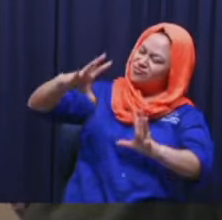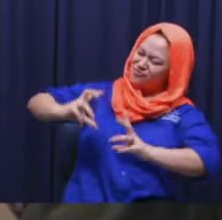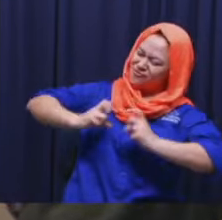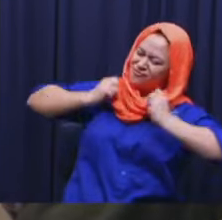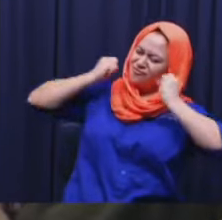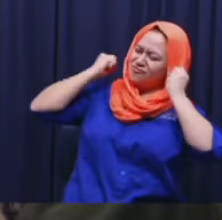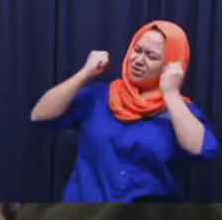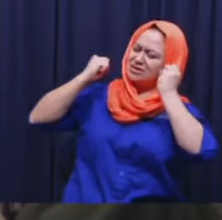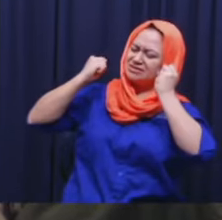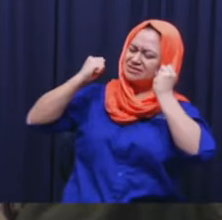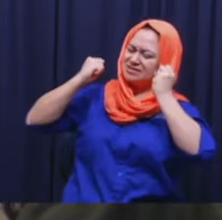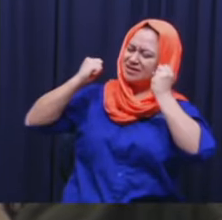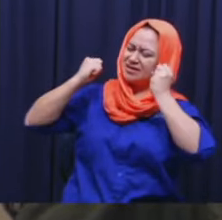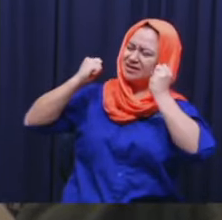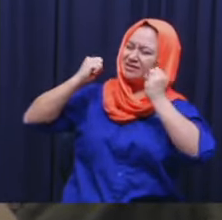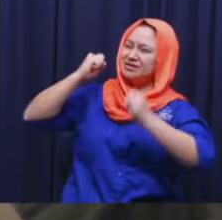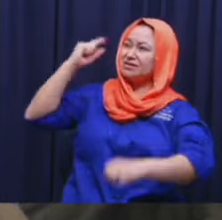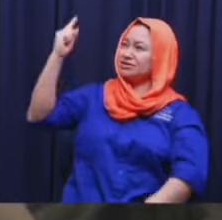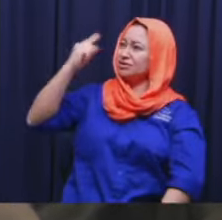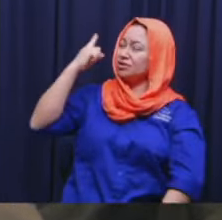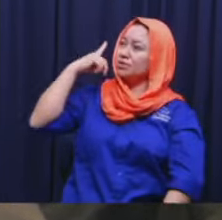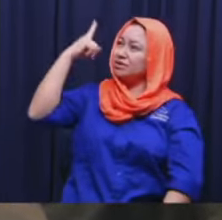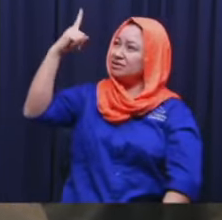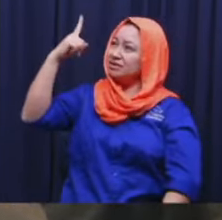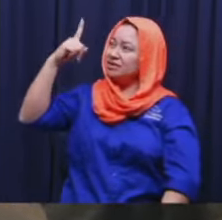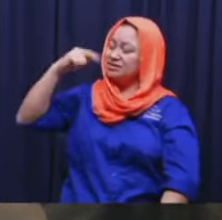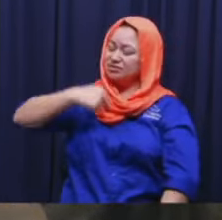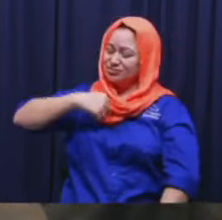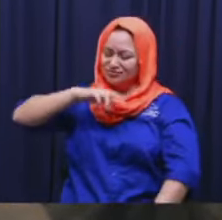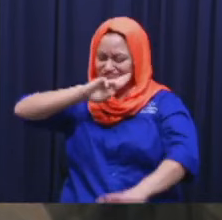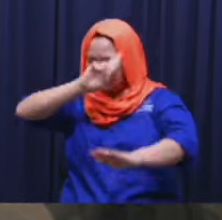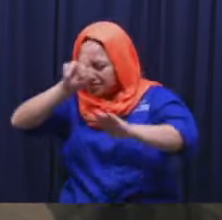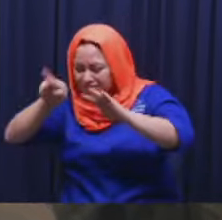solo en ti puedo tener el refugio, en nadie más.